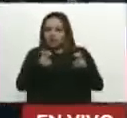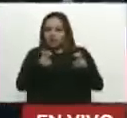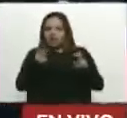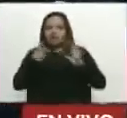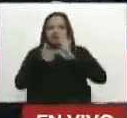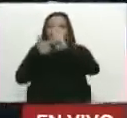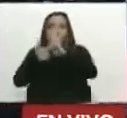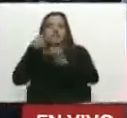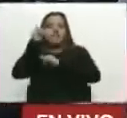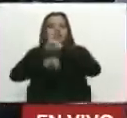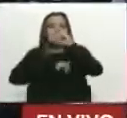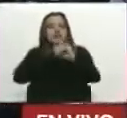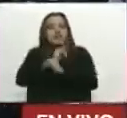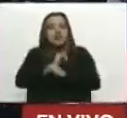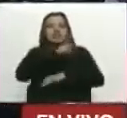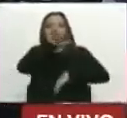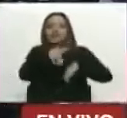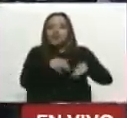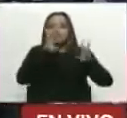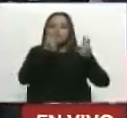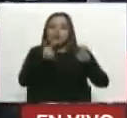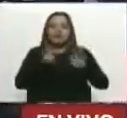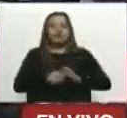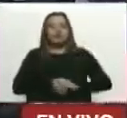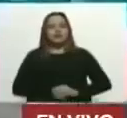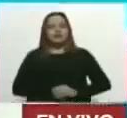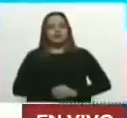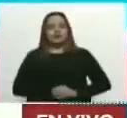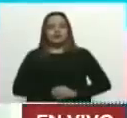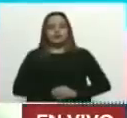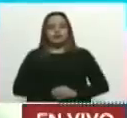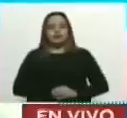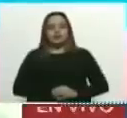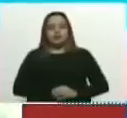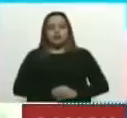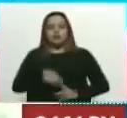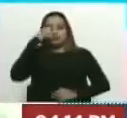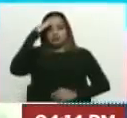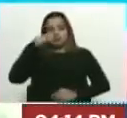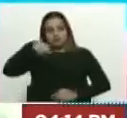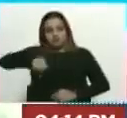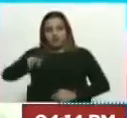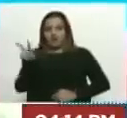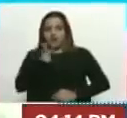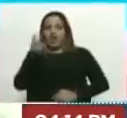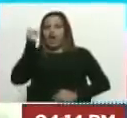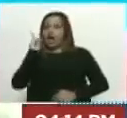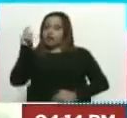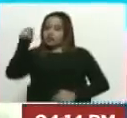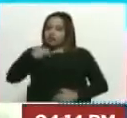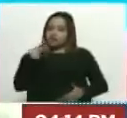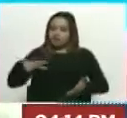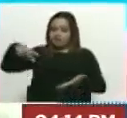y nacional nuevo. Y la Fuerza Armada aquí está de pie